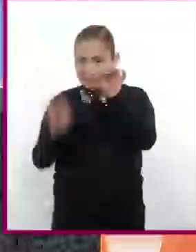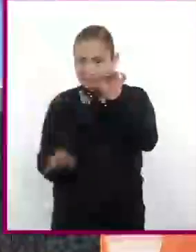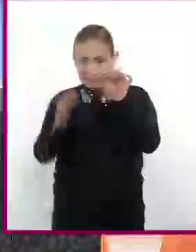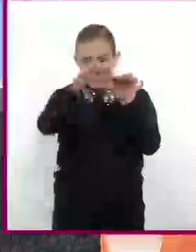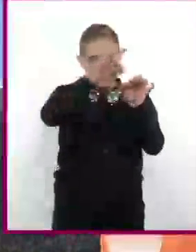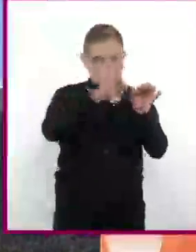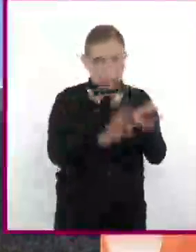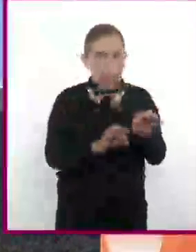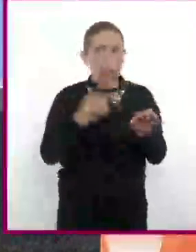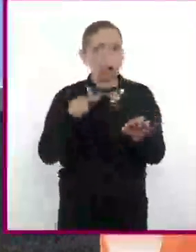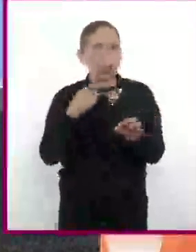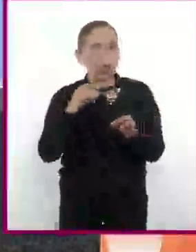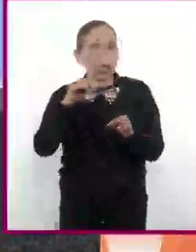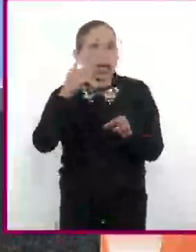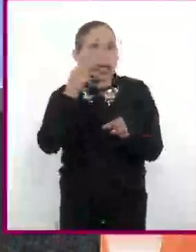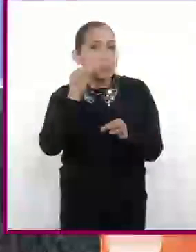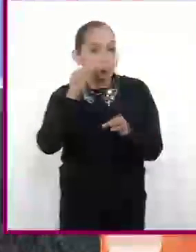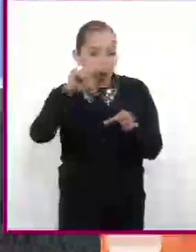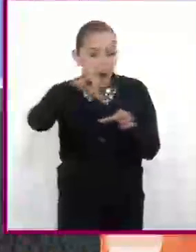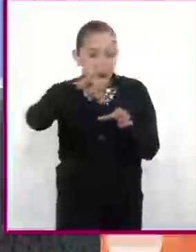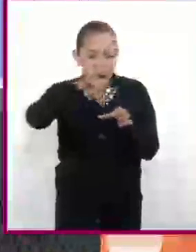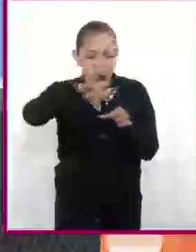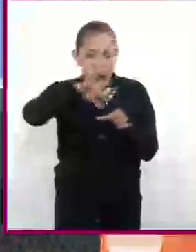el jugo de limón.